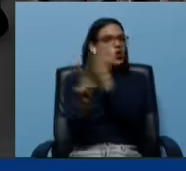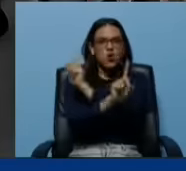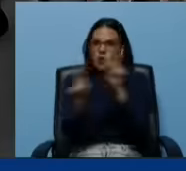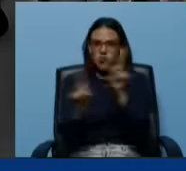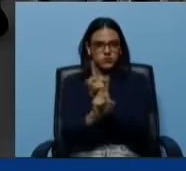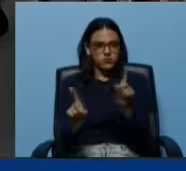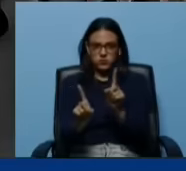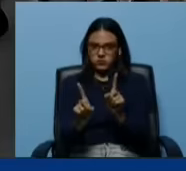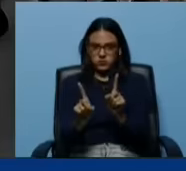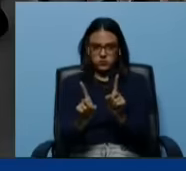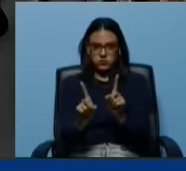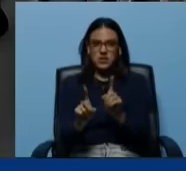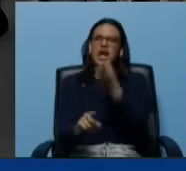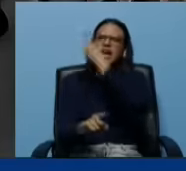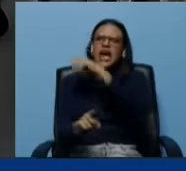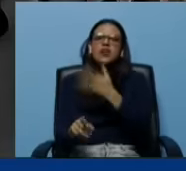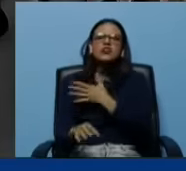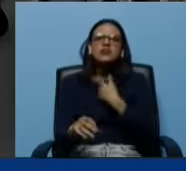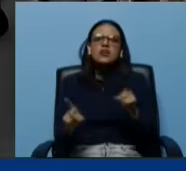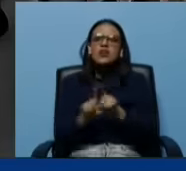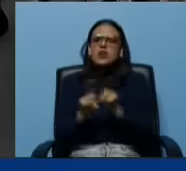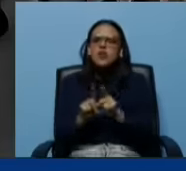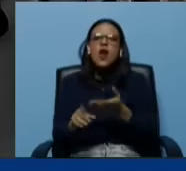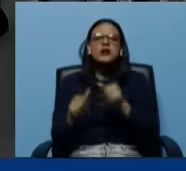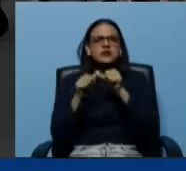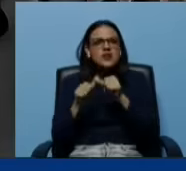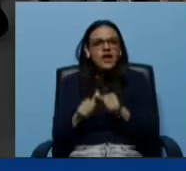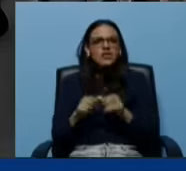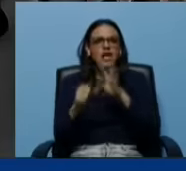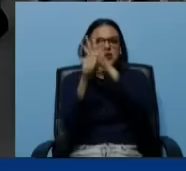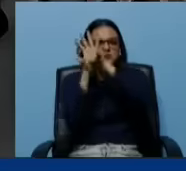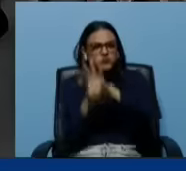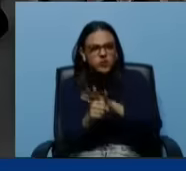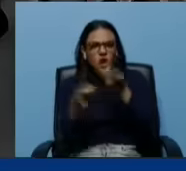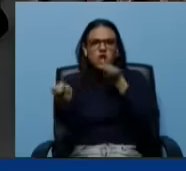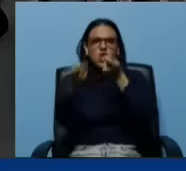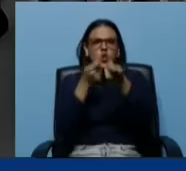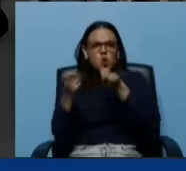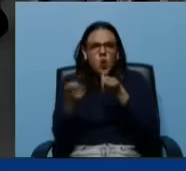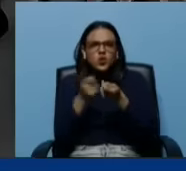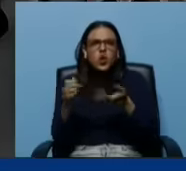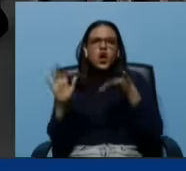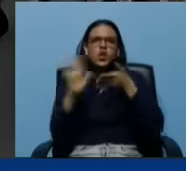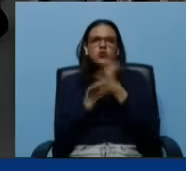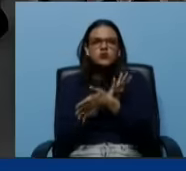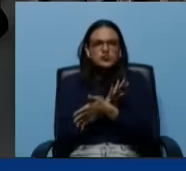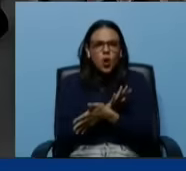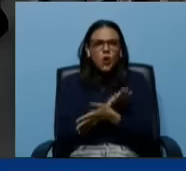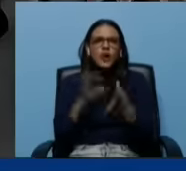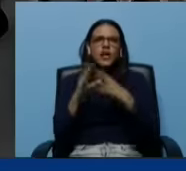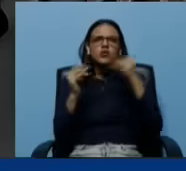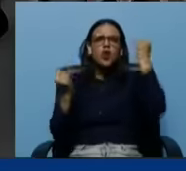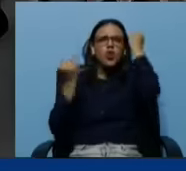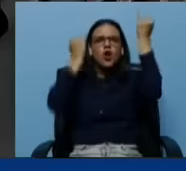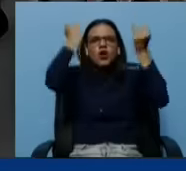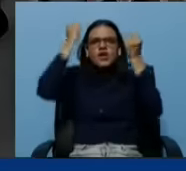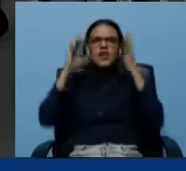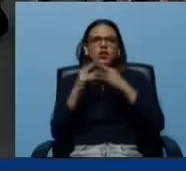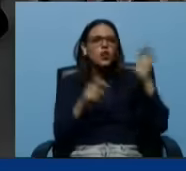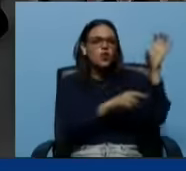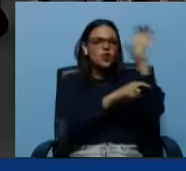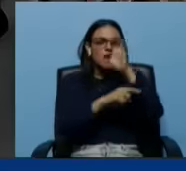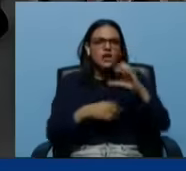que siguen siendo el punto ciego y un obstáculo para los ideales de nuestras